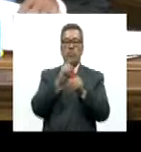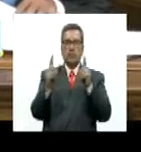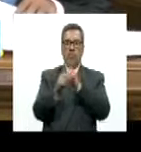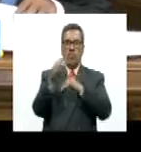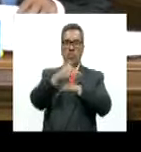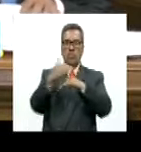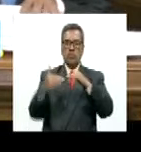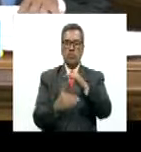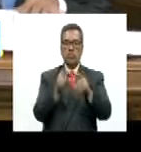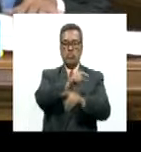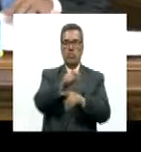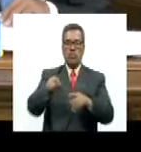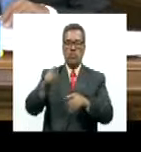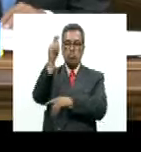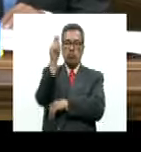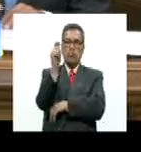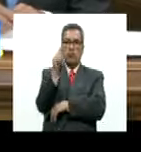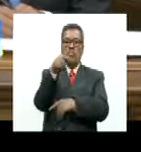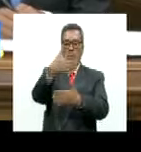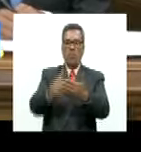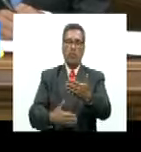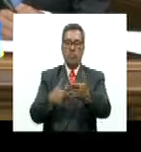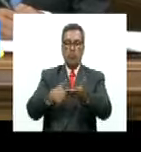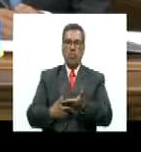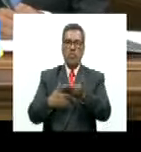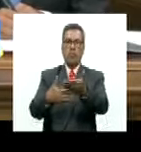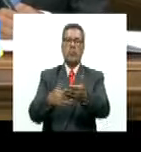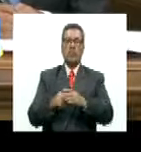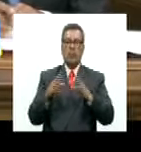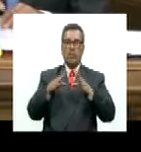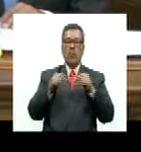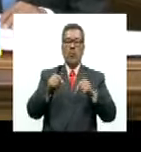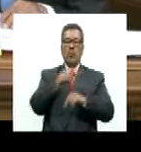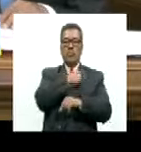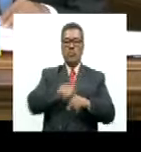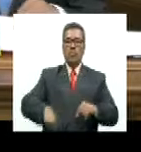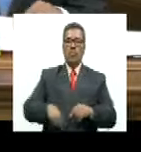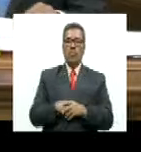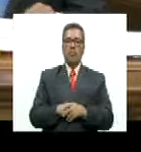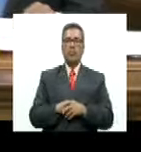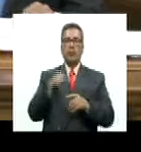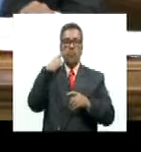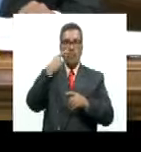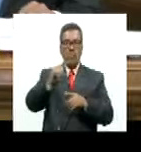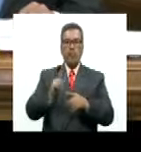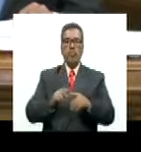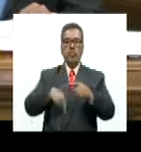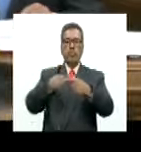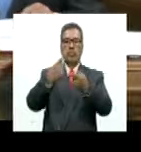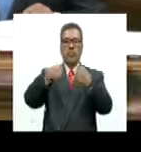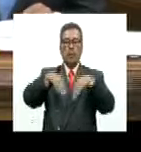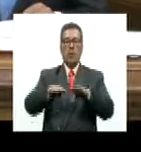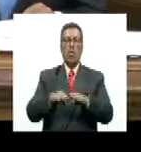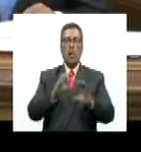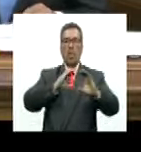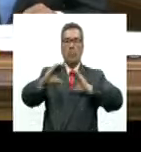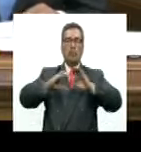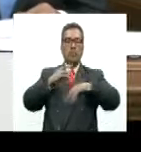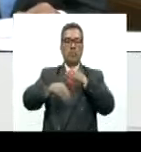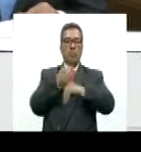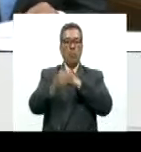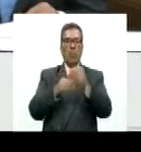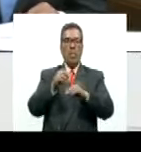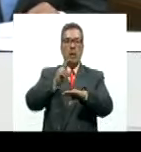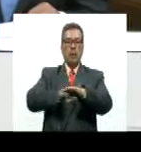incorporar a sus suplentes respectivos indicados en lista anexa. Es todo, ciudadano presidente. En cuenta, secretaria. Siguiente. Comunicación suscrita por